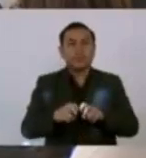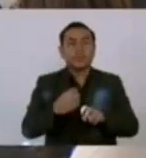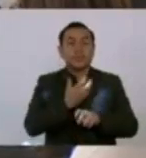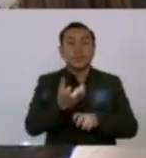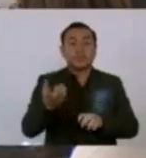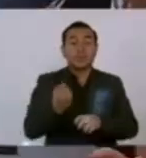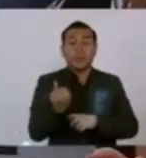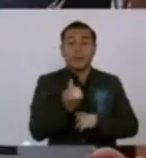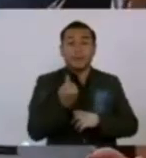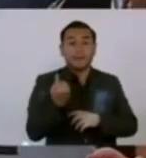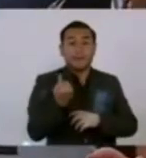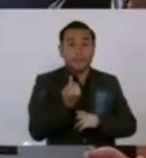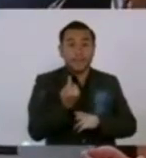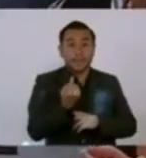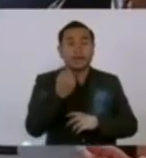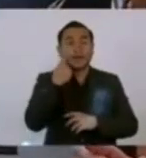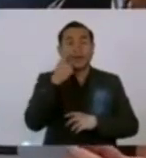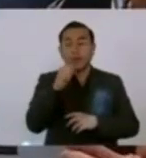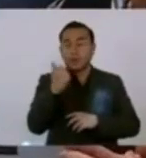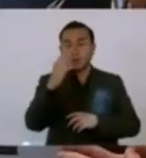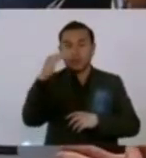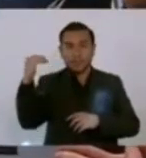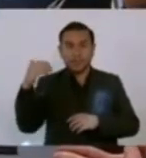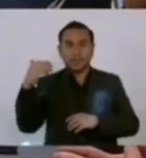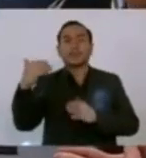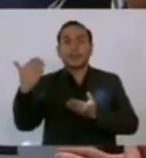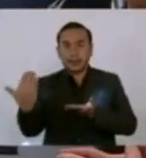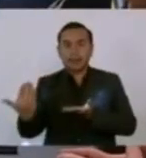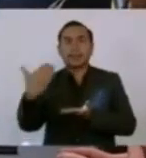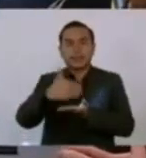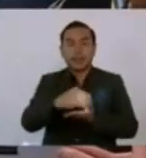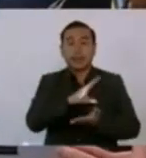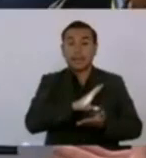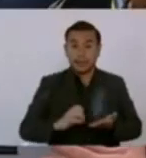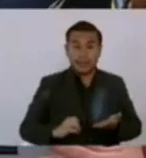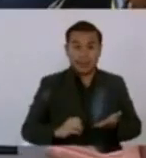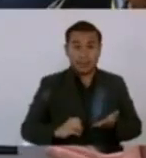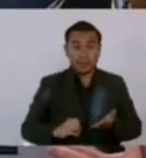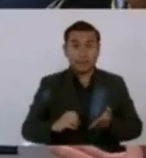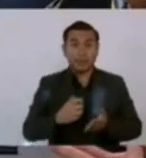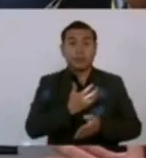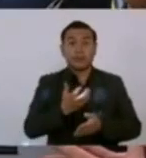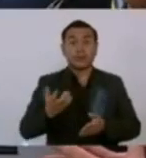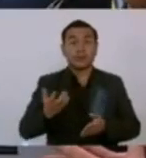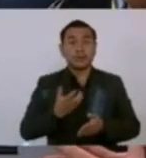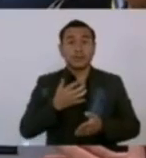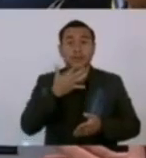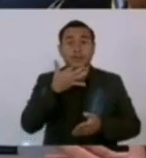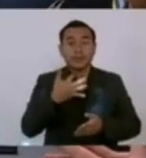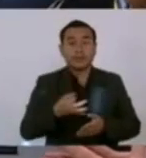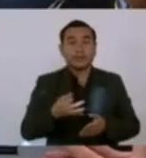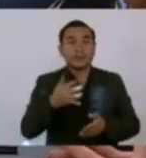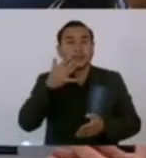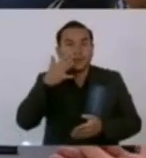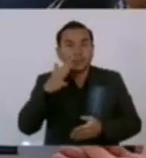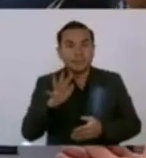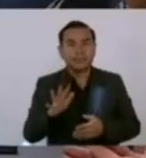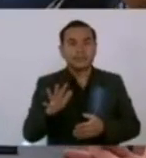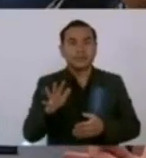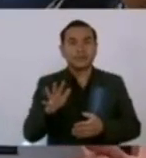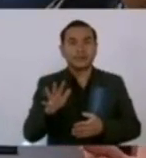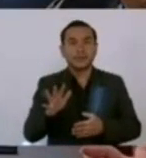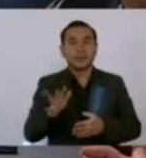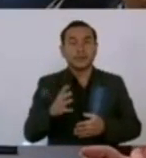ingreso de las personas que estén en el extranjero, salvadoreñas o residentes en El Salvador en situación de vulnerabilidad. Por ejemplo, si